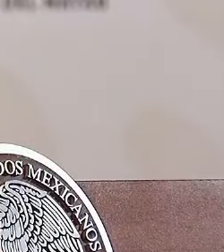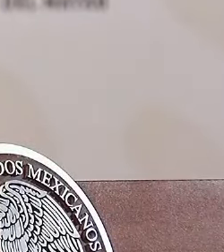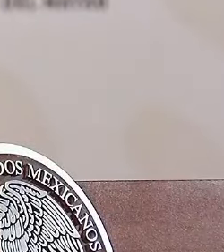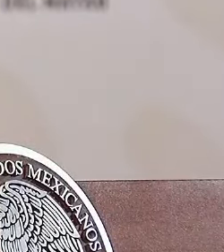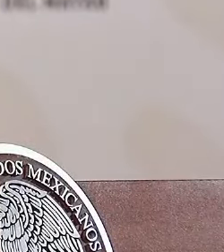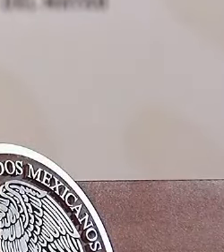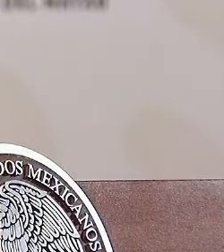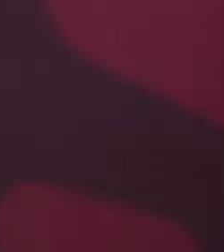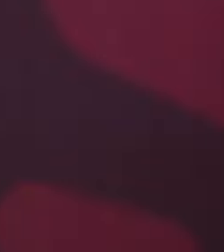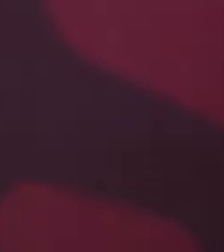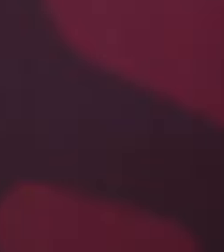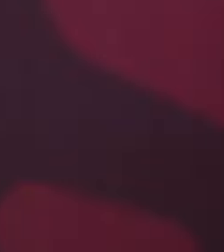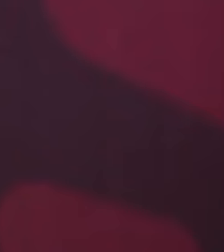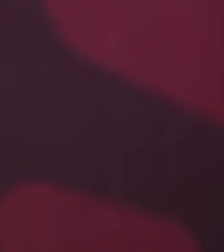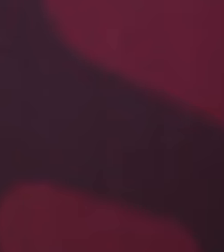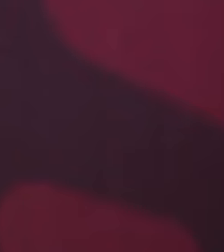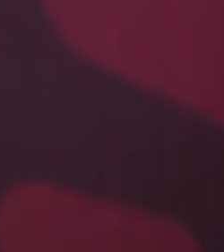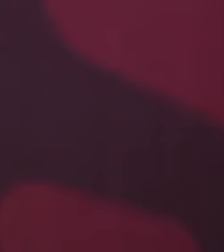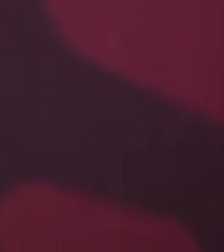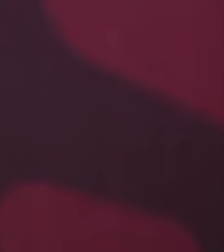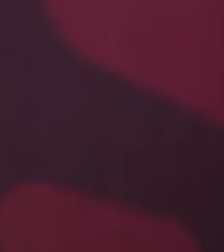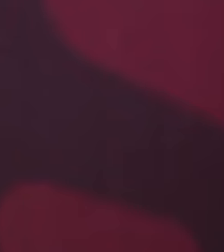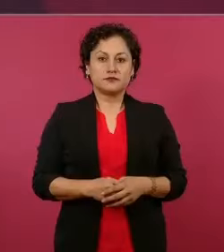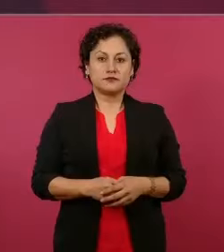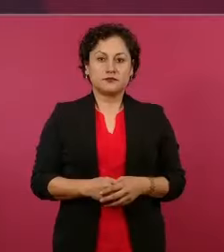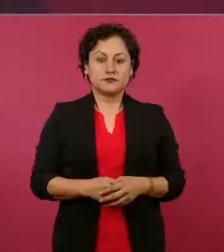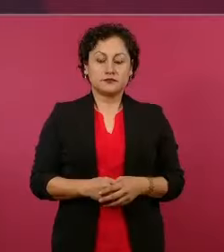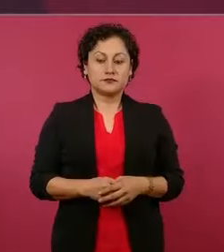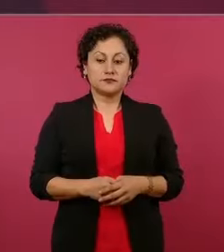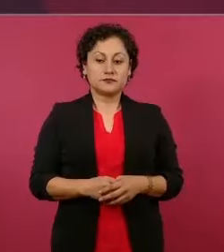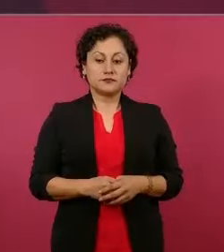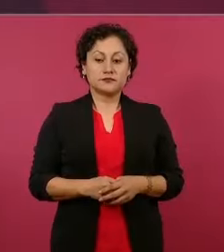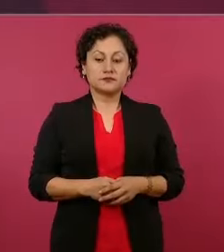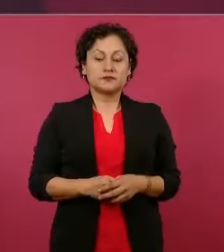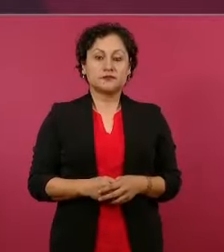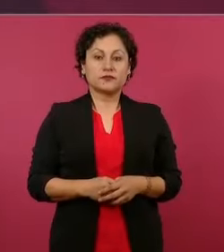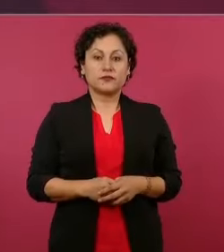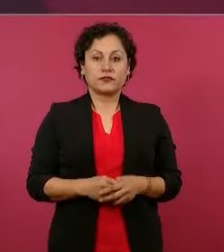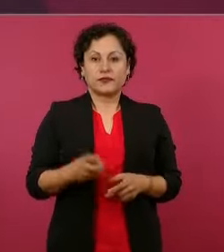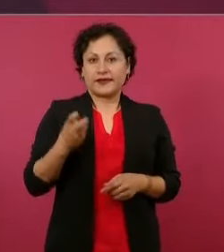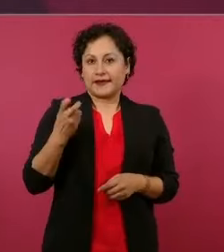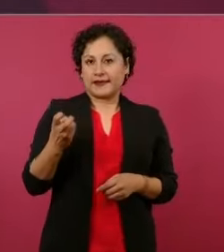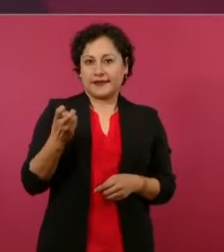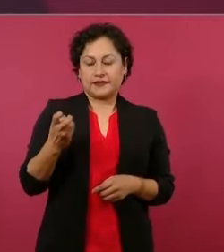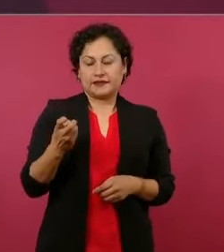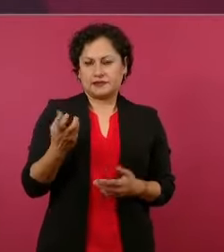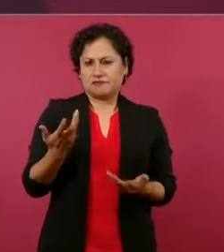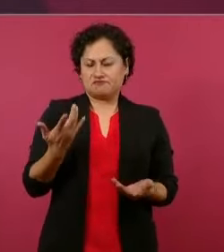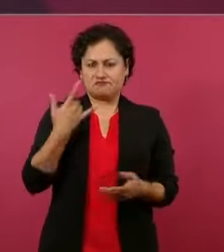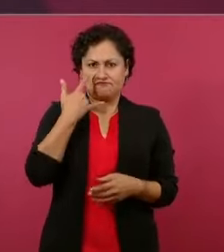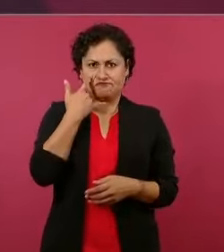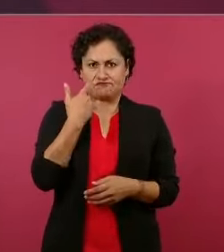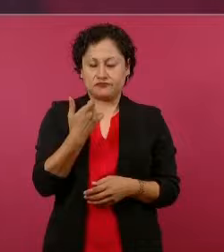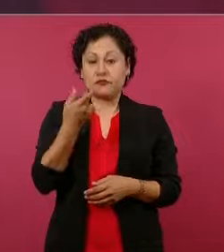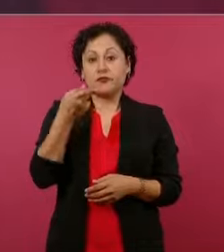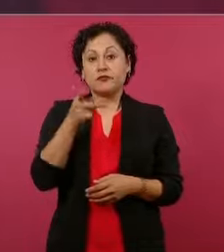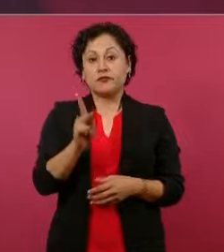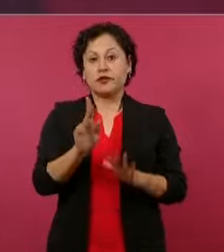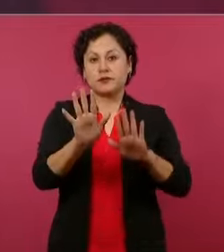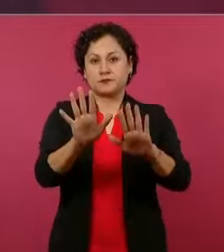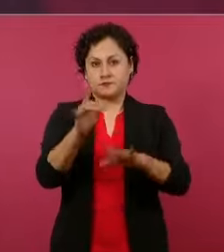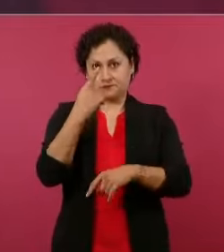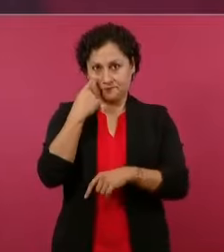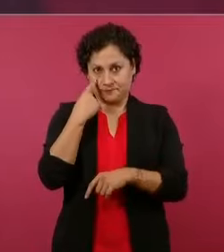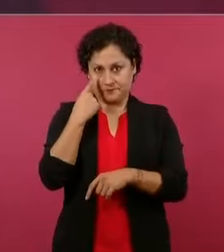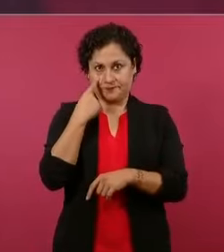todavía hizo el el insabi Esto es algo muy regular y lo y lo bueno lo positivo es que eh cofepri lo